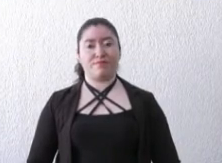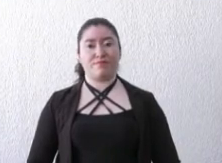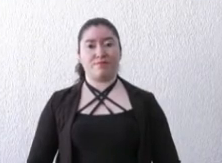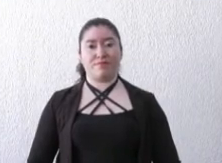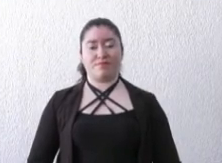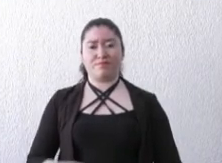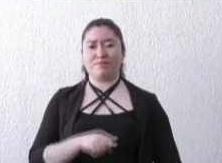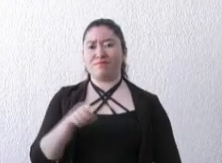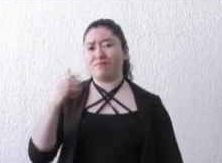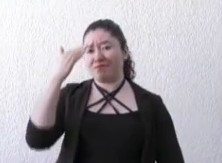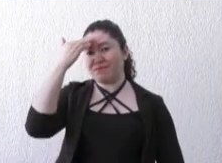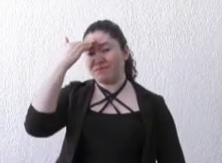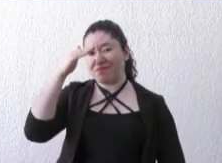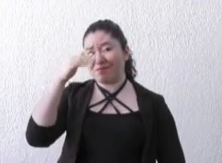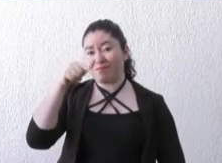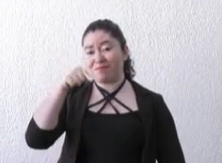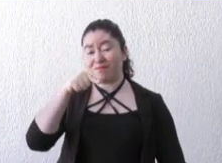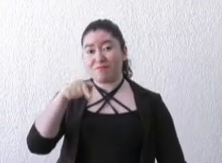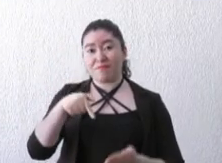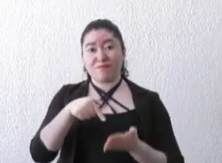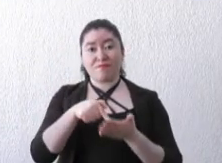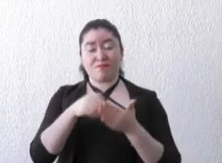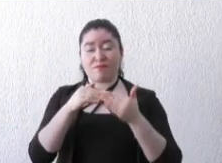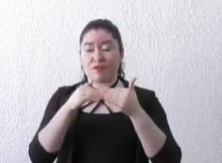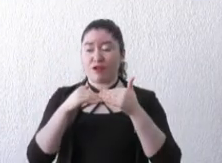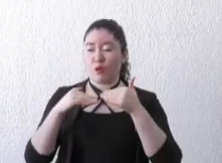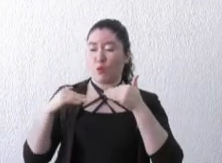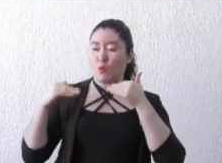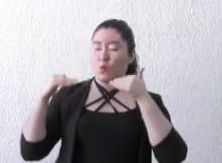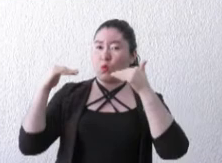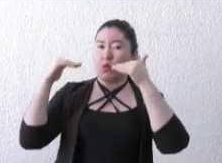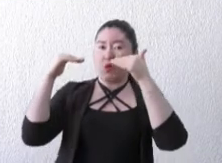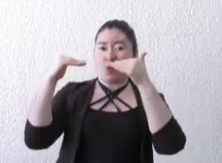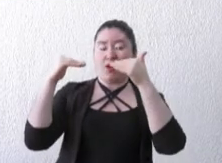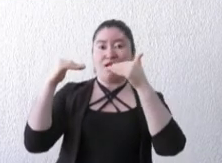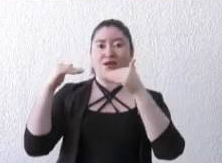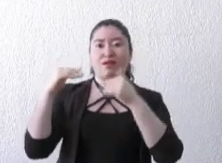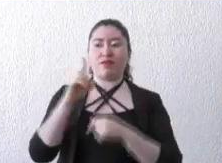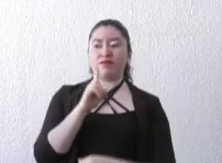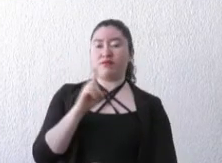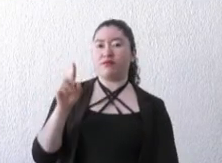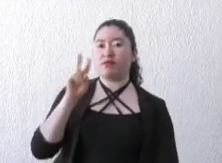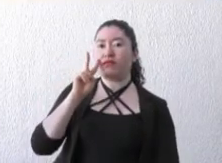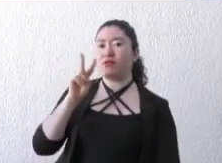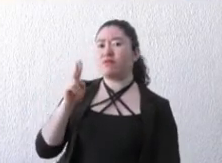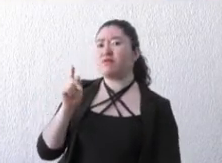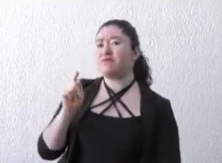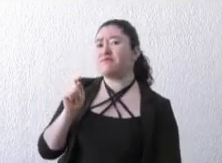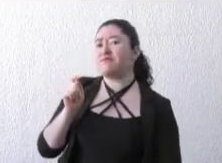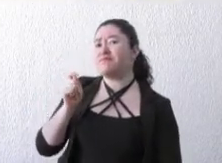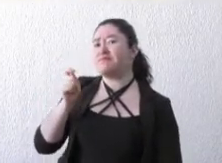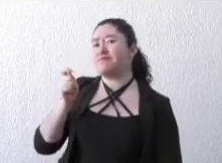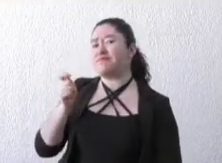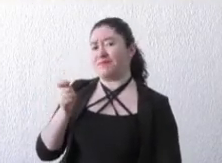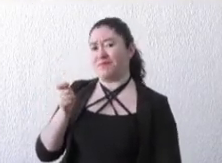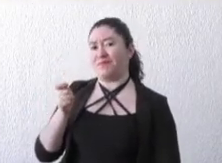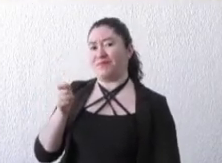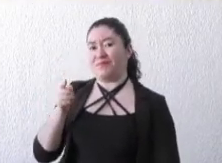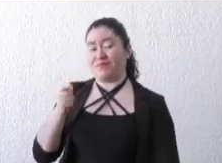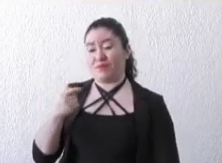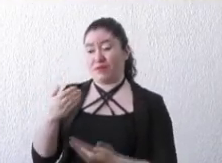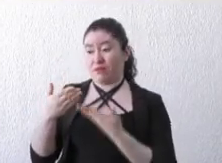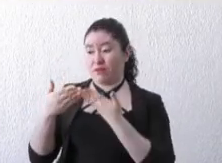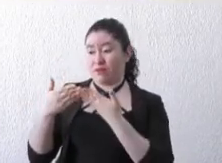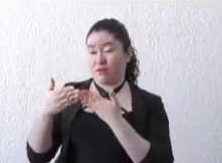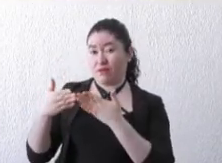Como ustedes saben, esta es la parte más alta del edificio. A su derecha van a poder observar, porque está